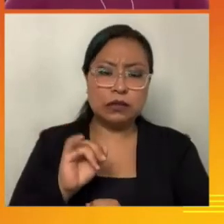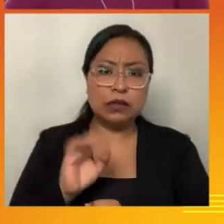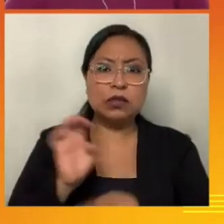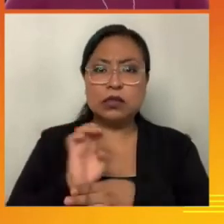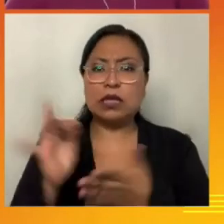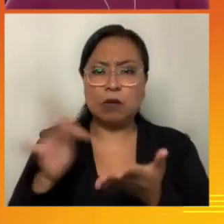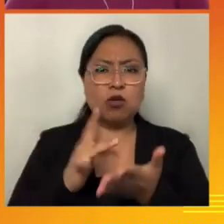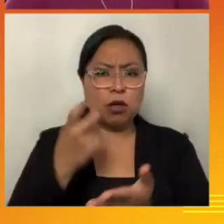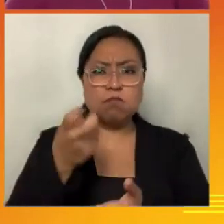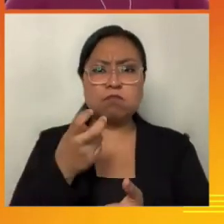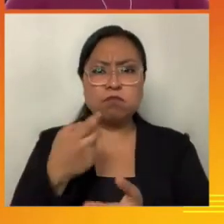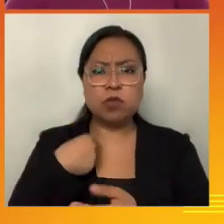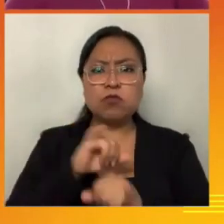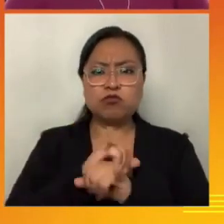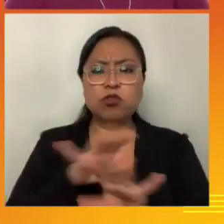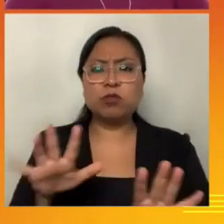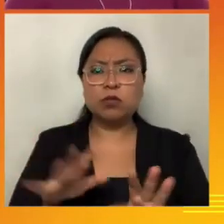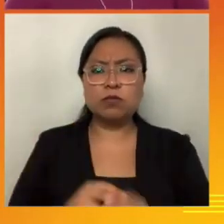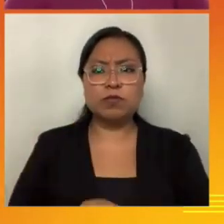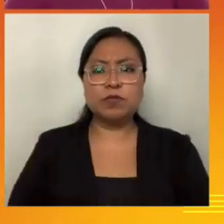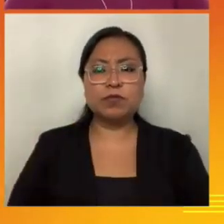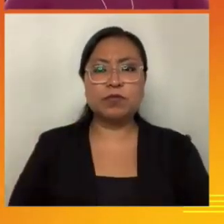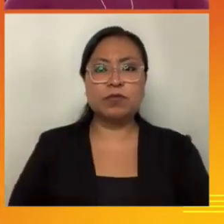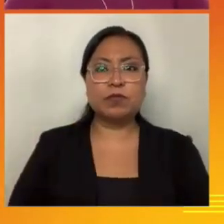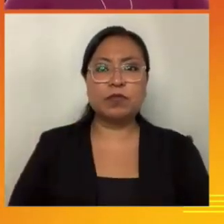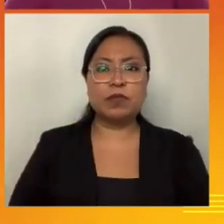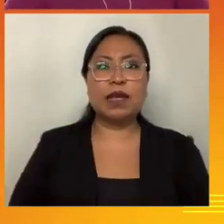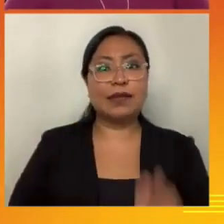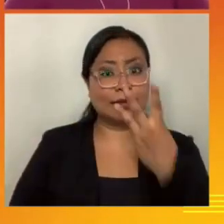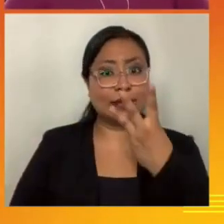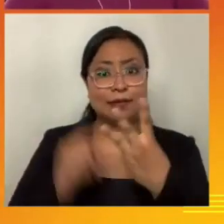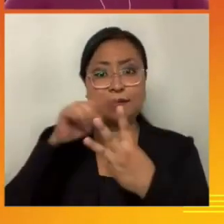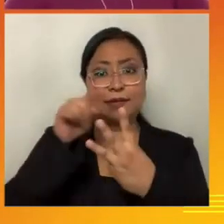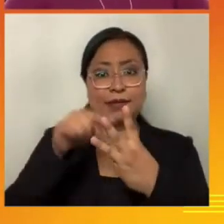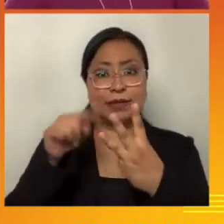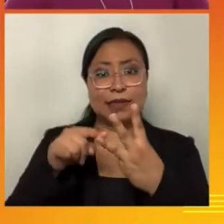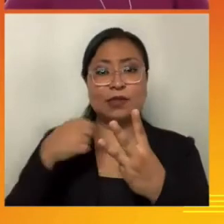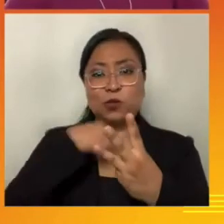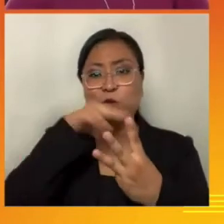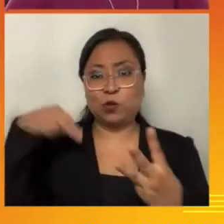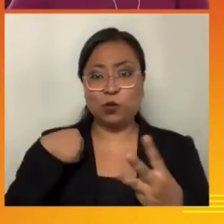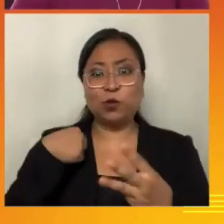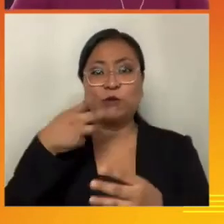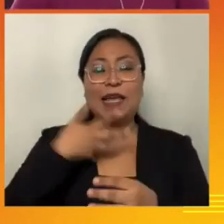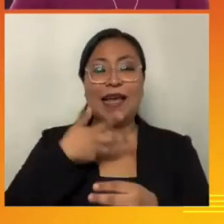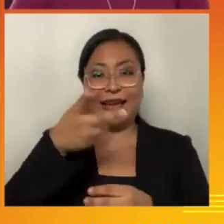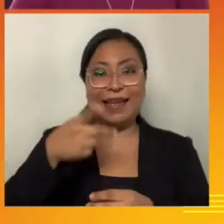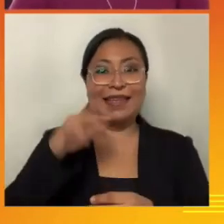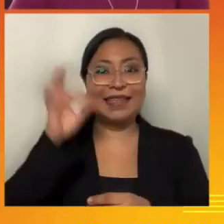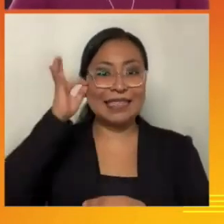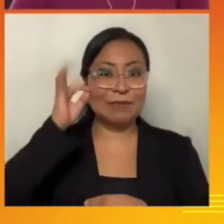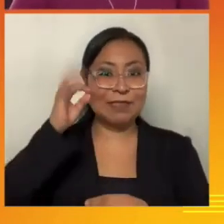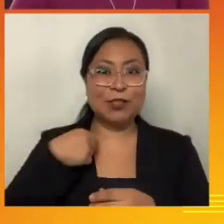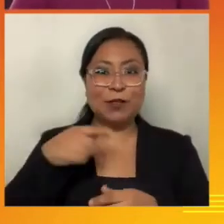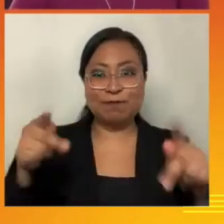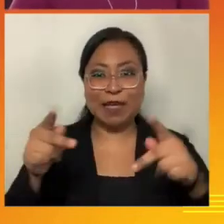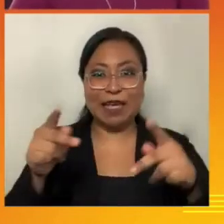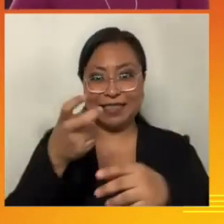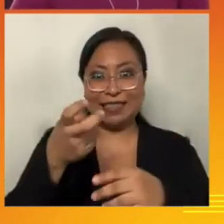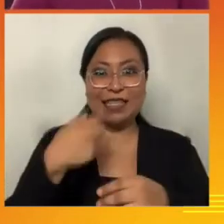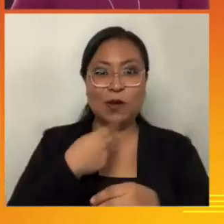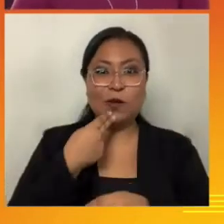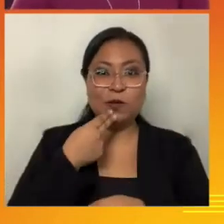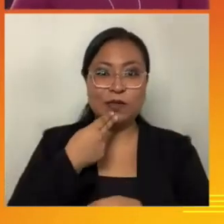todo ese proceso. Entonces, estos tres, digamos que son los servicios que actualmente tenemos en el programa y que, bueno, tienen